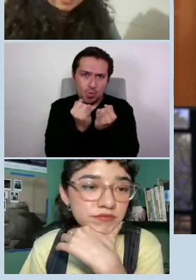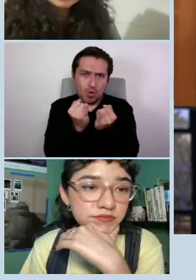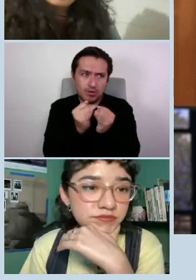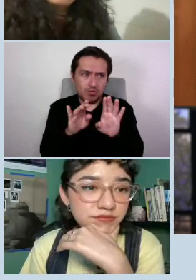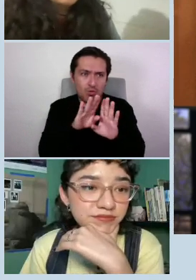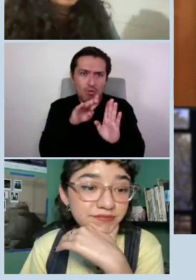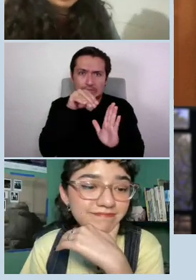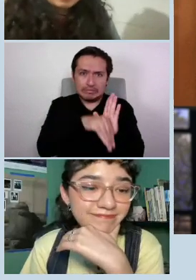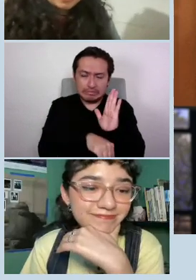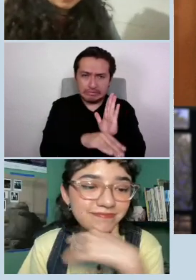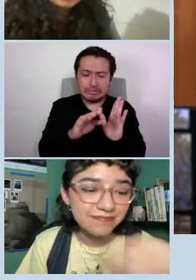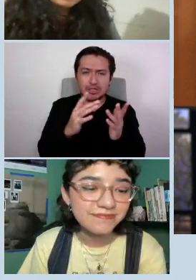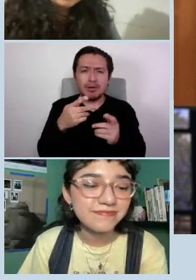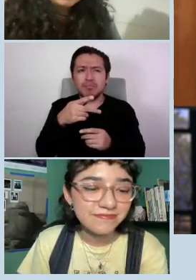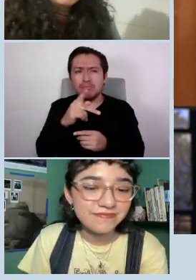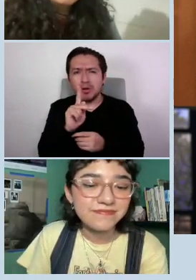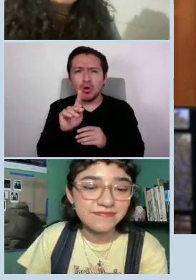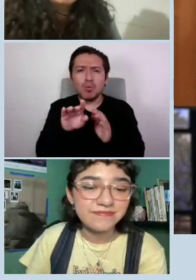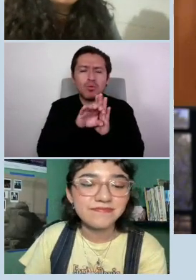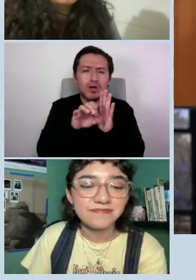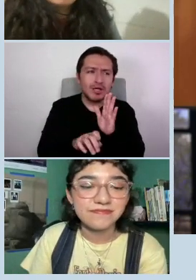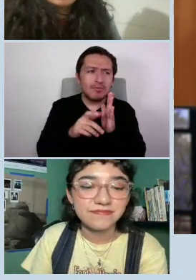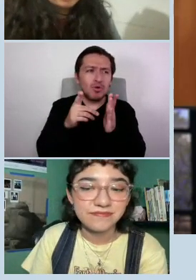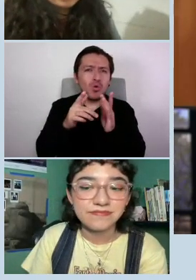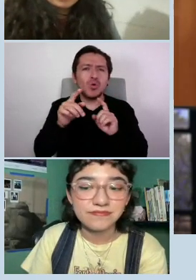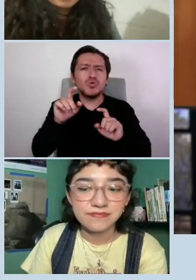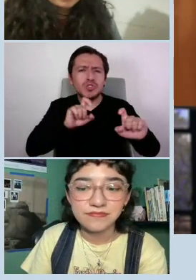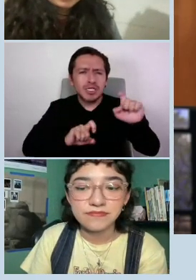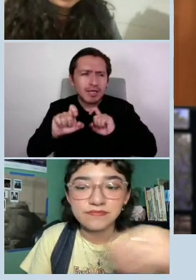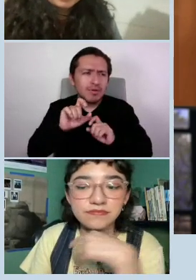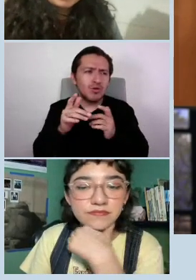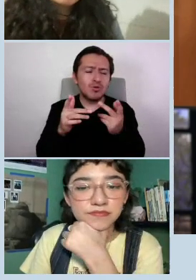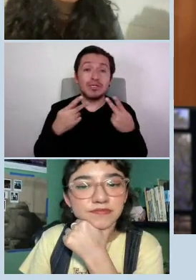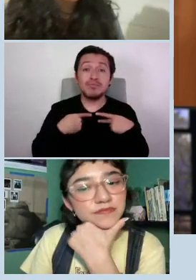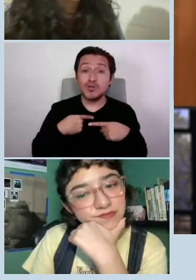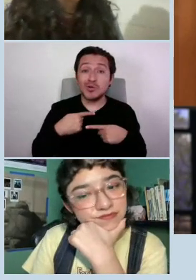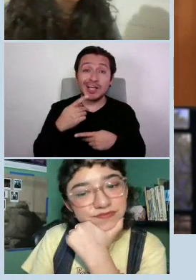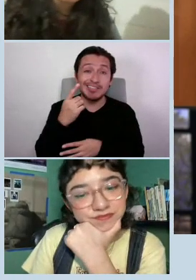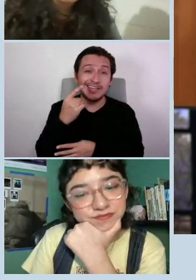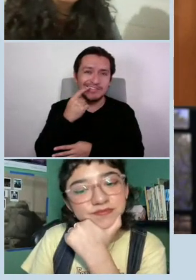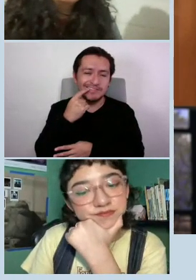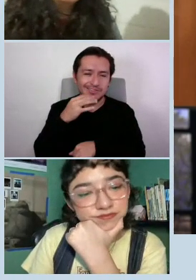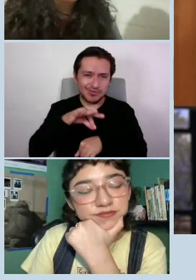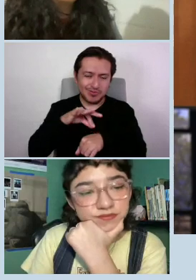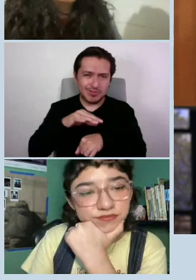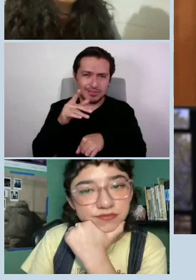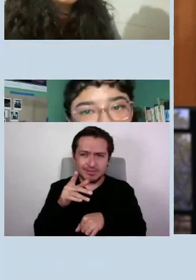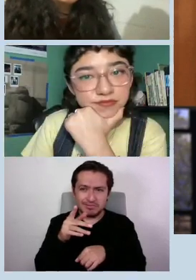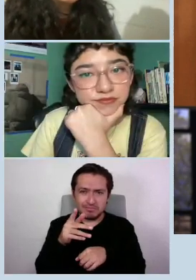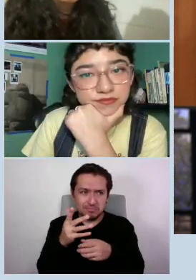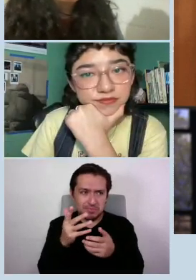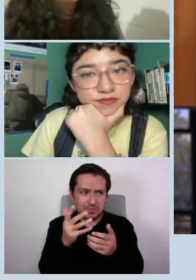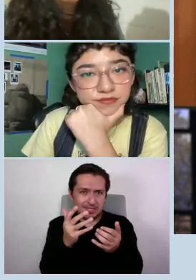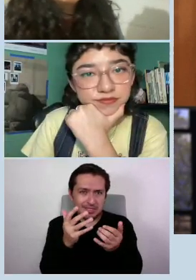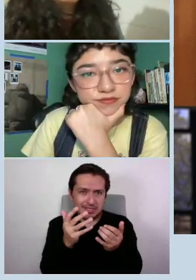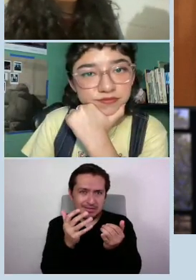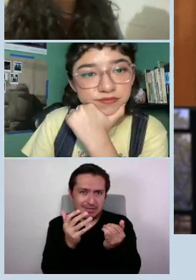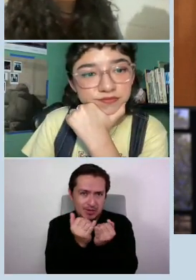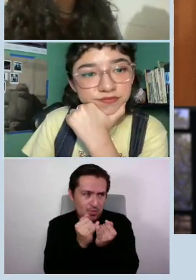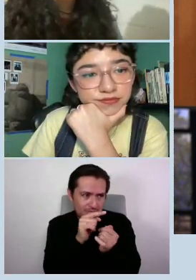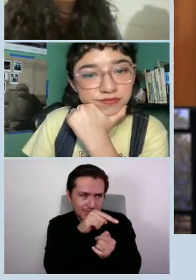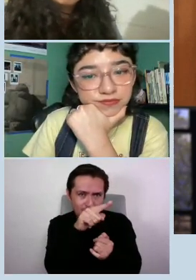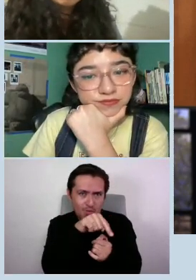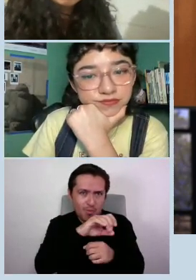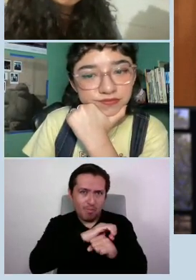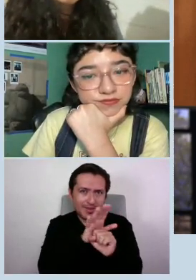dentistas los químicos no fue lo mismo estudiar en pandemia y en medio de esto eh